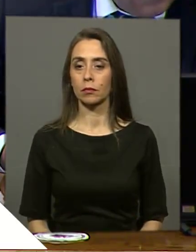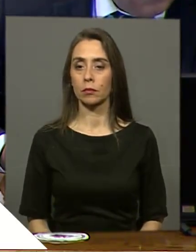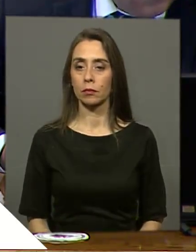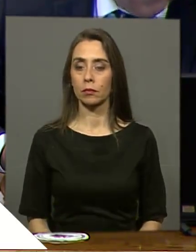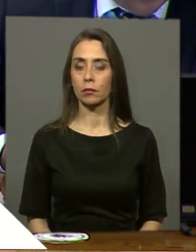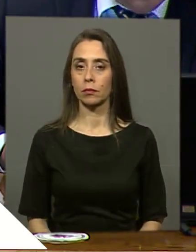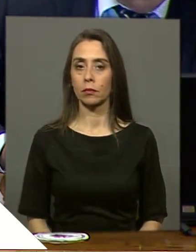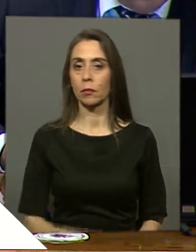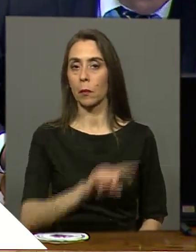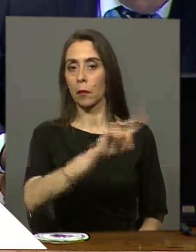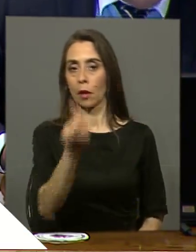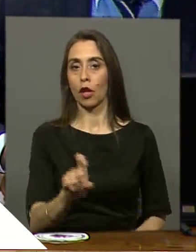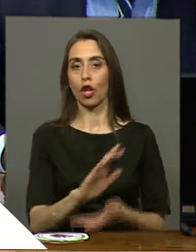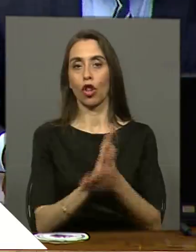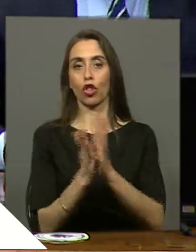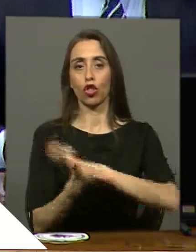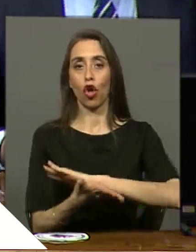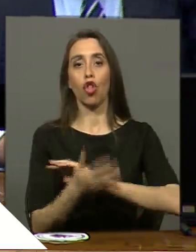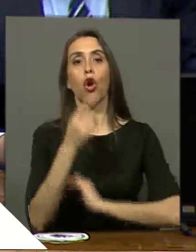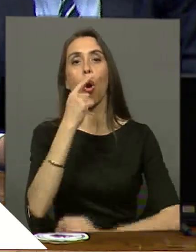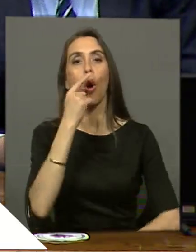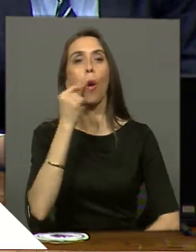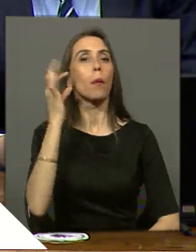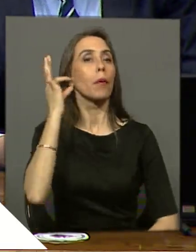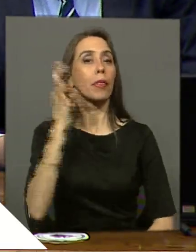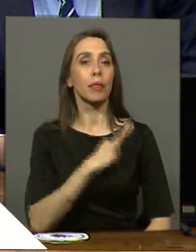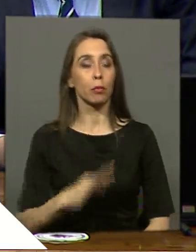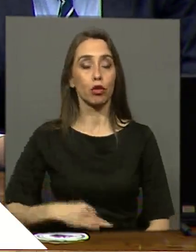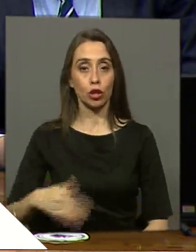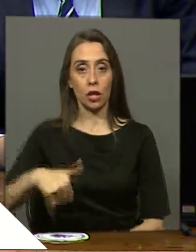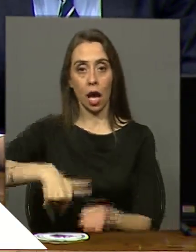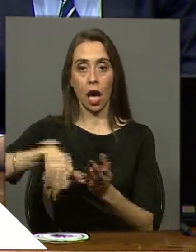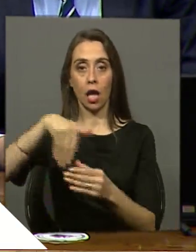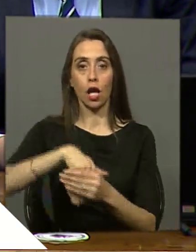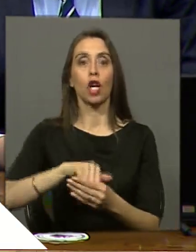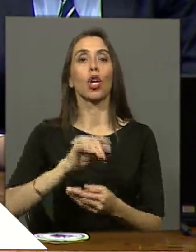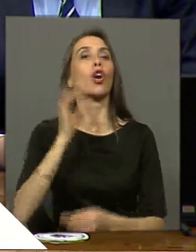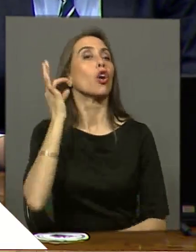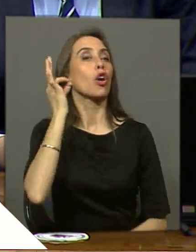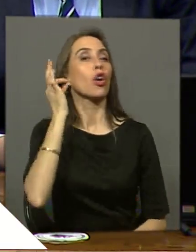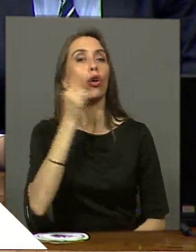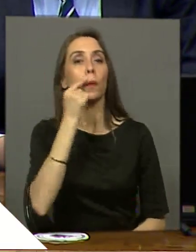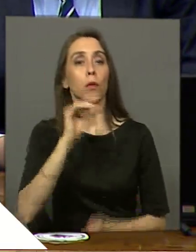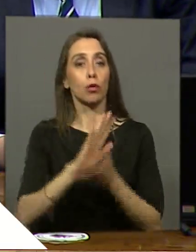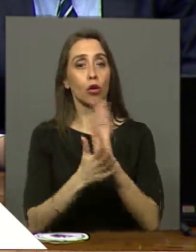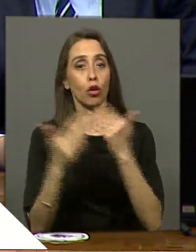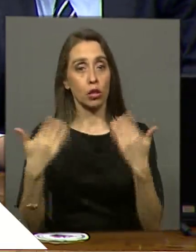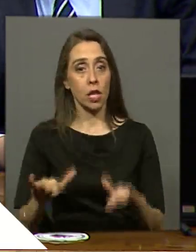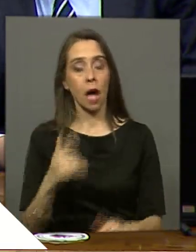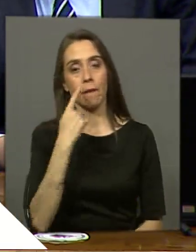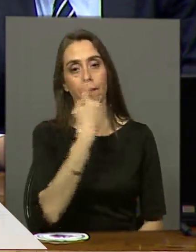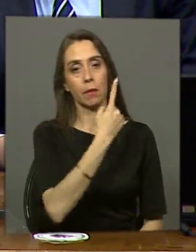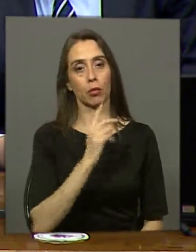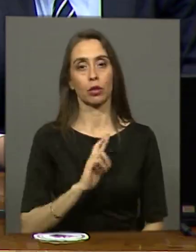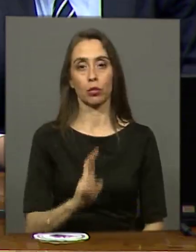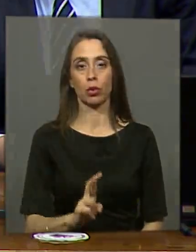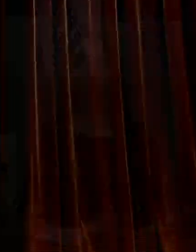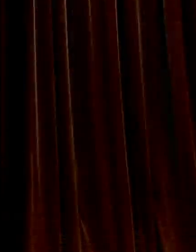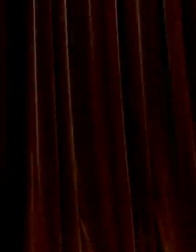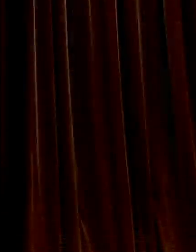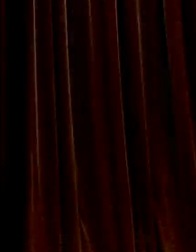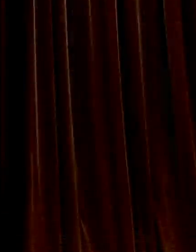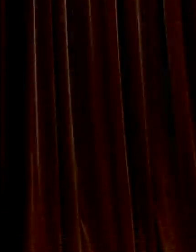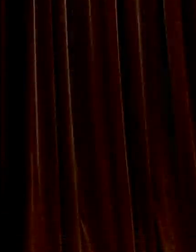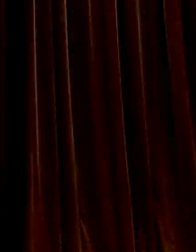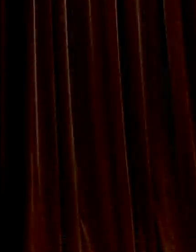han votado todas las diputadas todos los diputados han votado todas y todos resultados de la votación por la